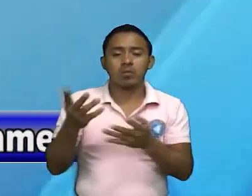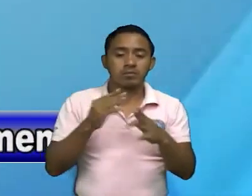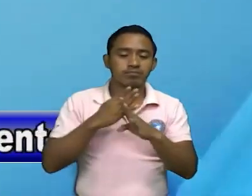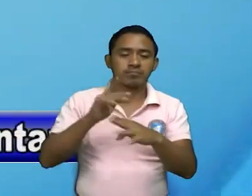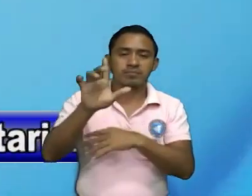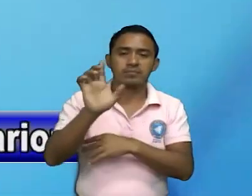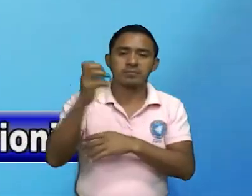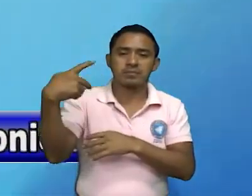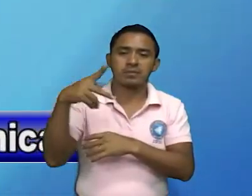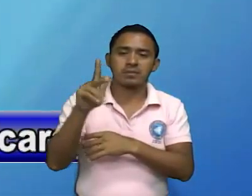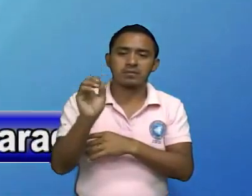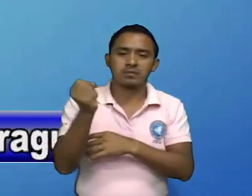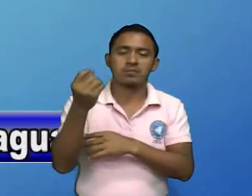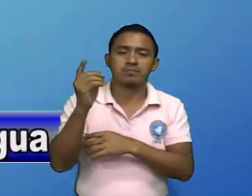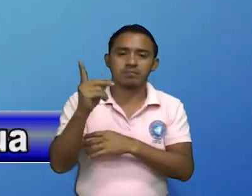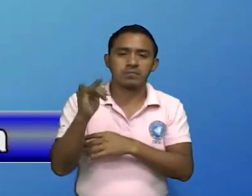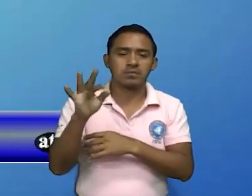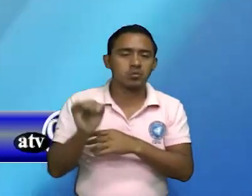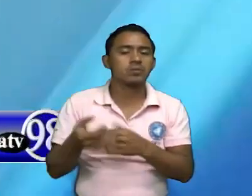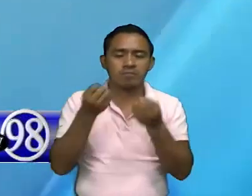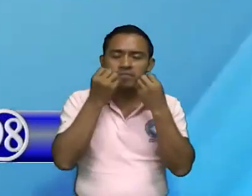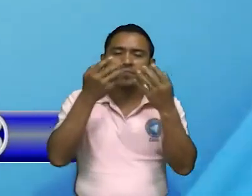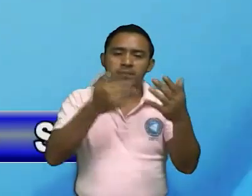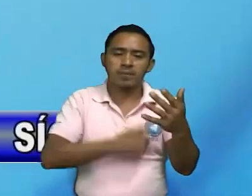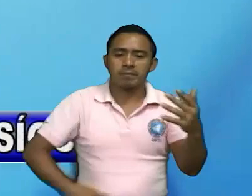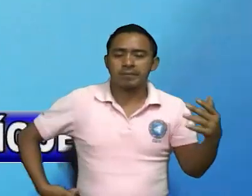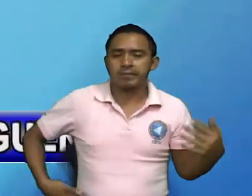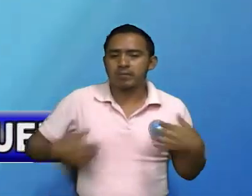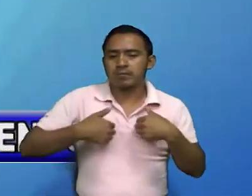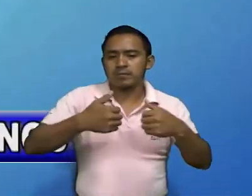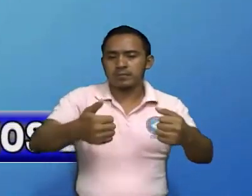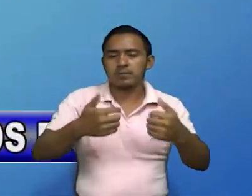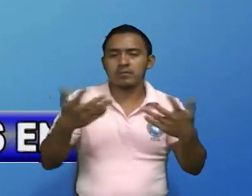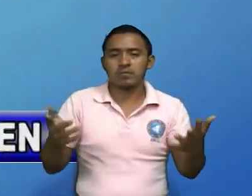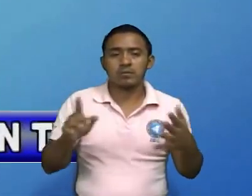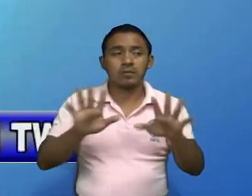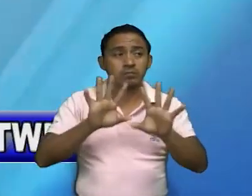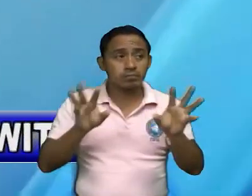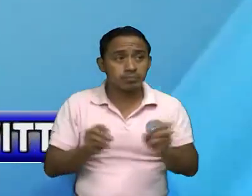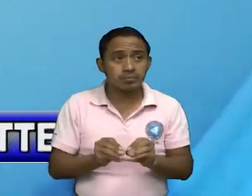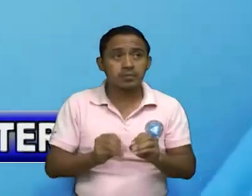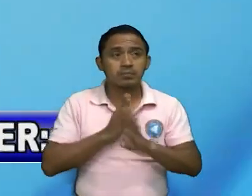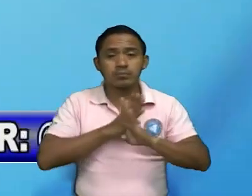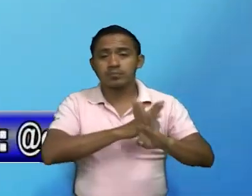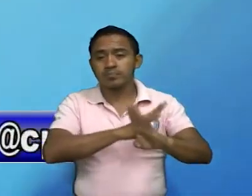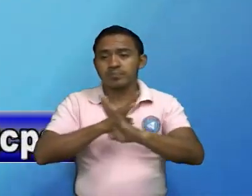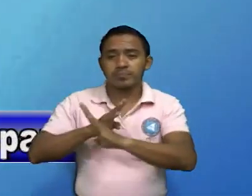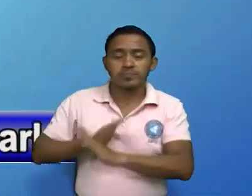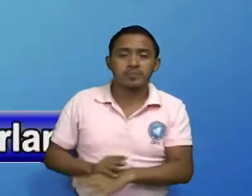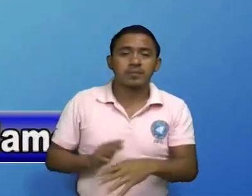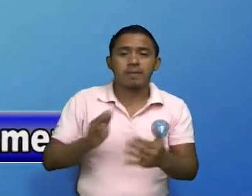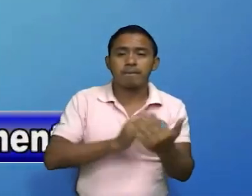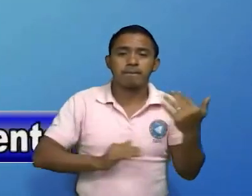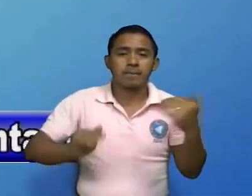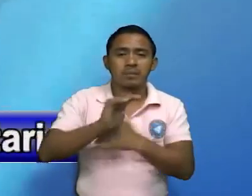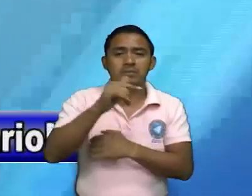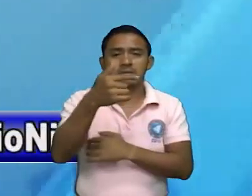leptospirosis. Esto también lo reporta el Ministerio de Salud, logrando proteger a más